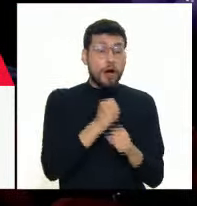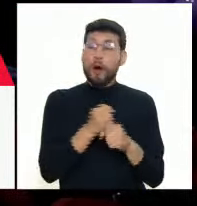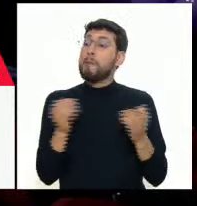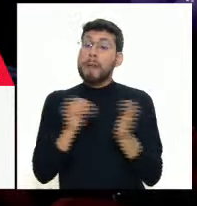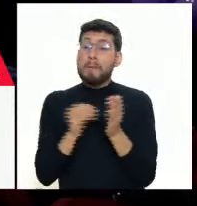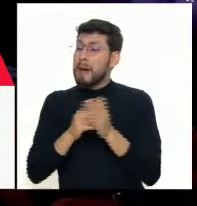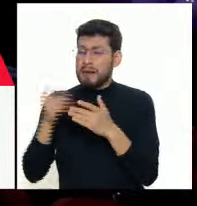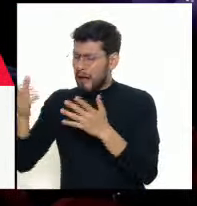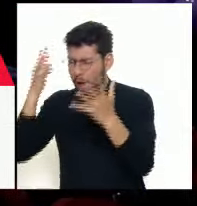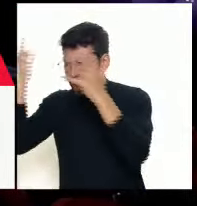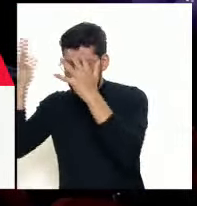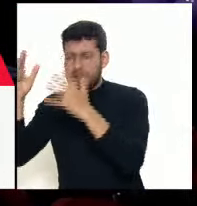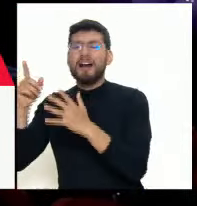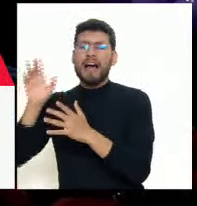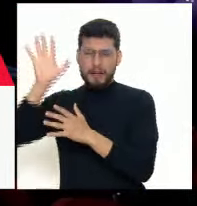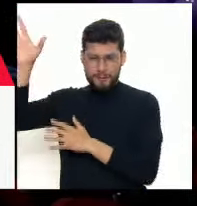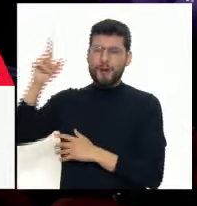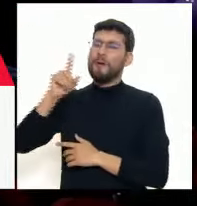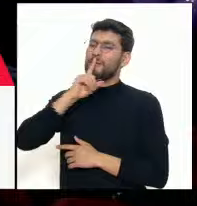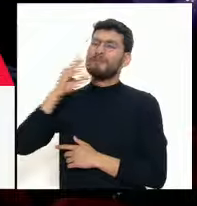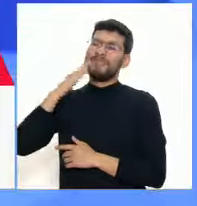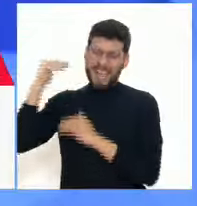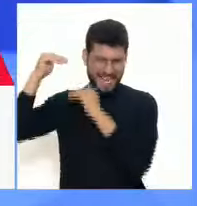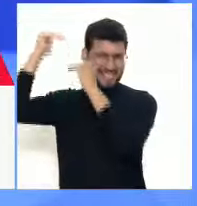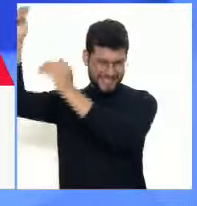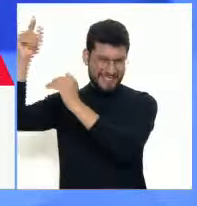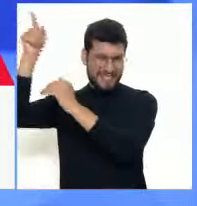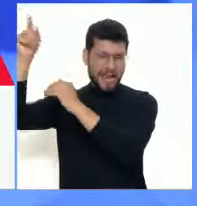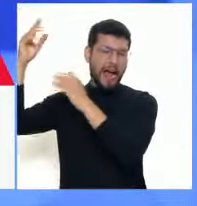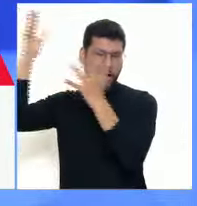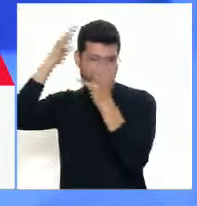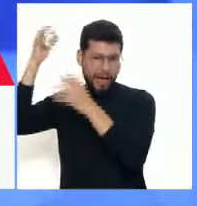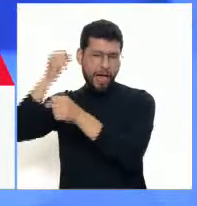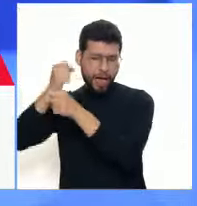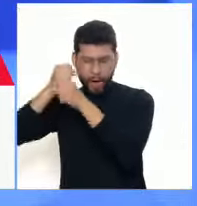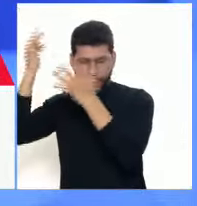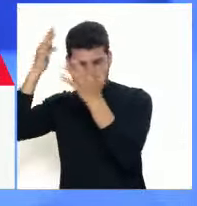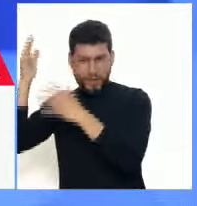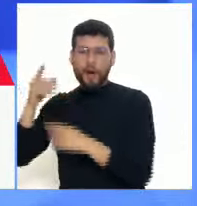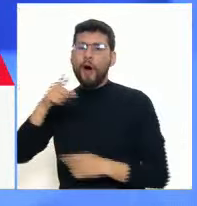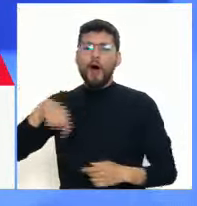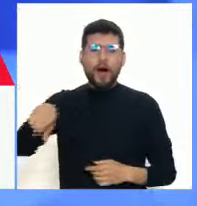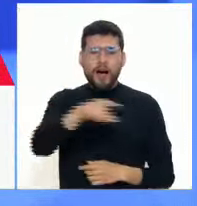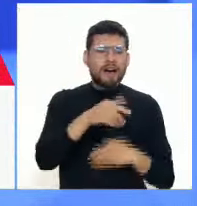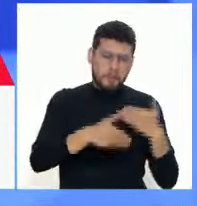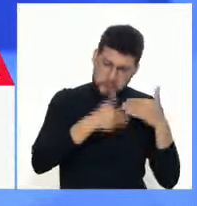demás, déjenos a nosotros los grandotes. Nosotros vamos a generar